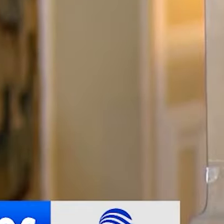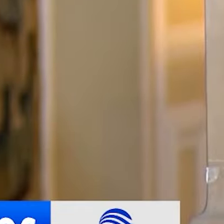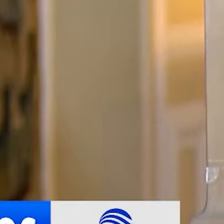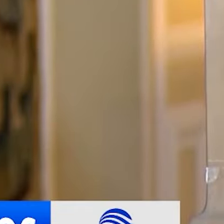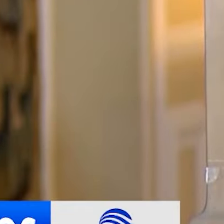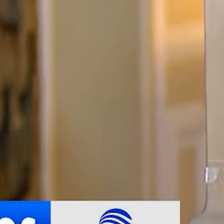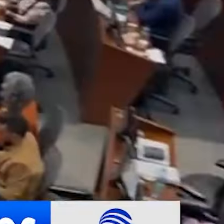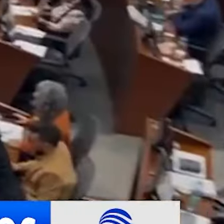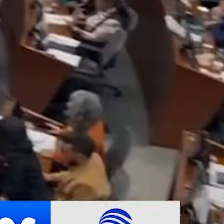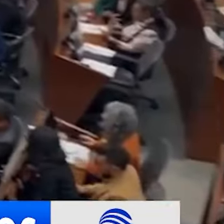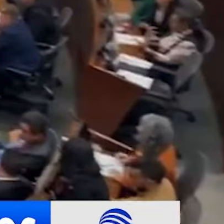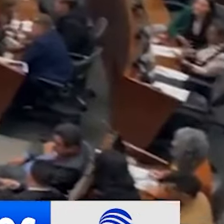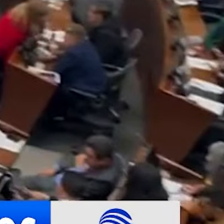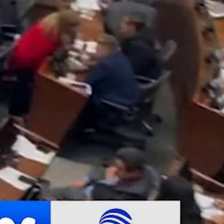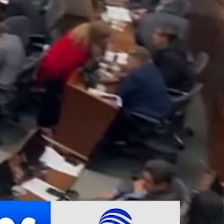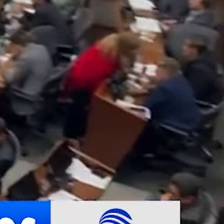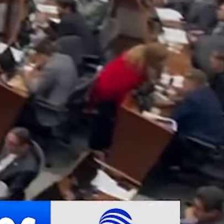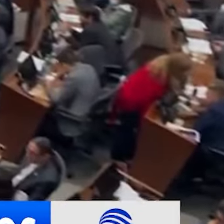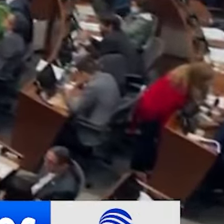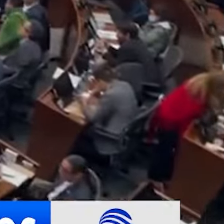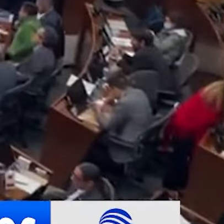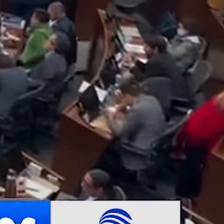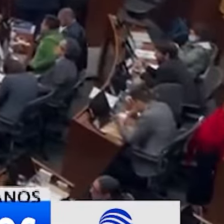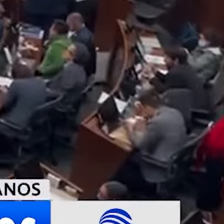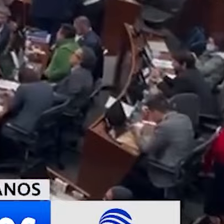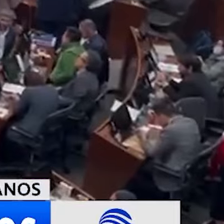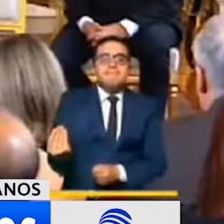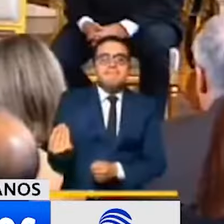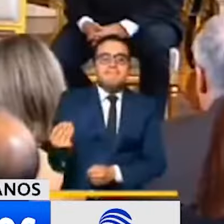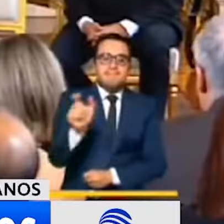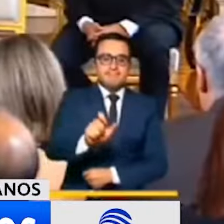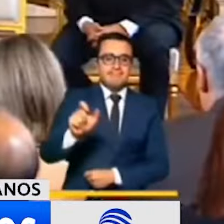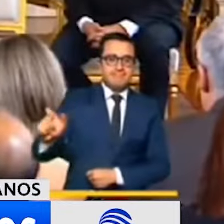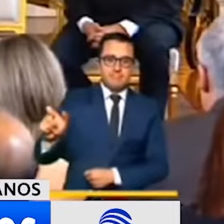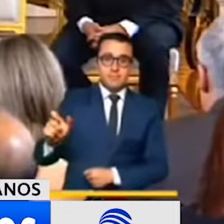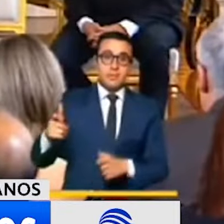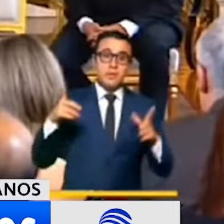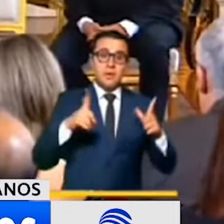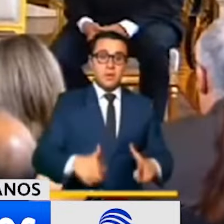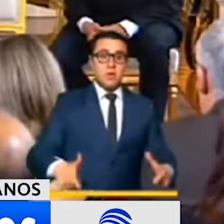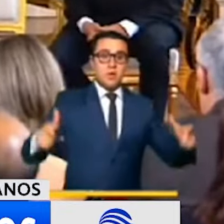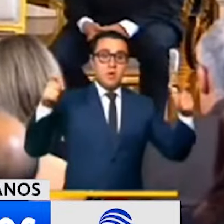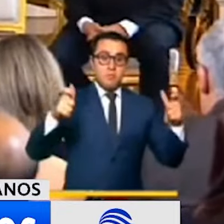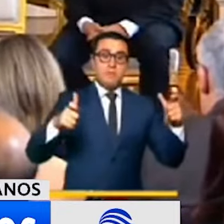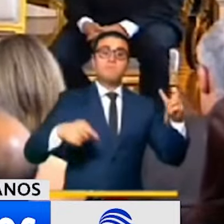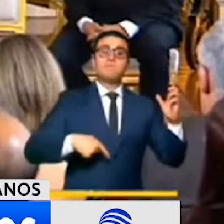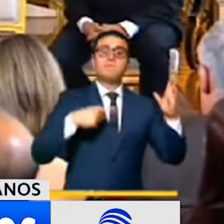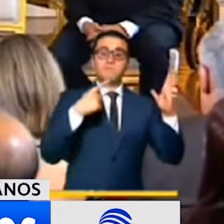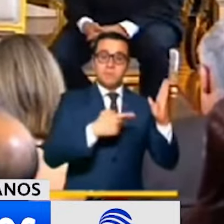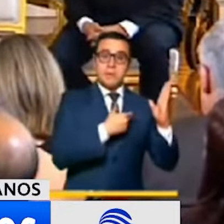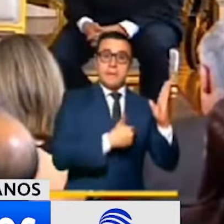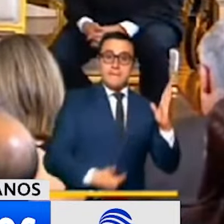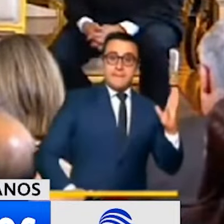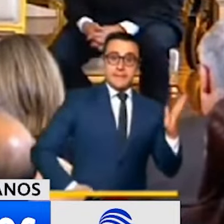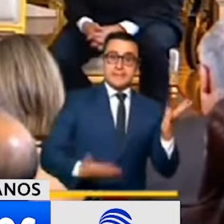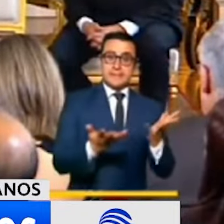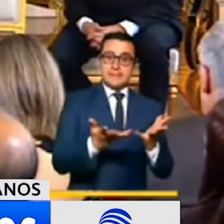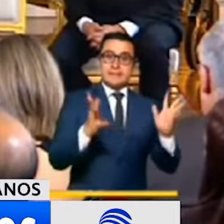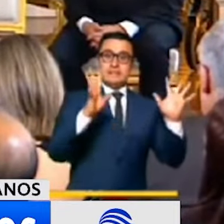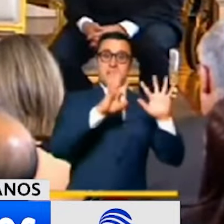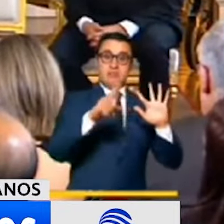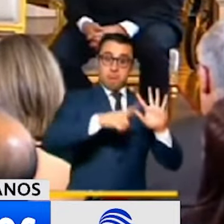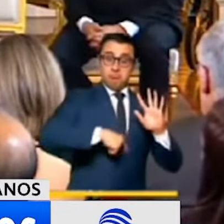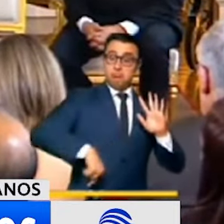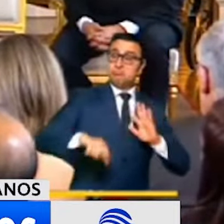de la República y reiteró la necesidad de una reforma pensional. El Congreso de la República, a través de su presidente del Senado,